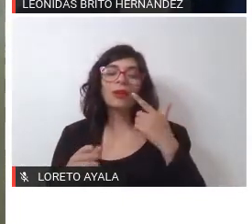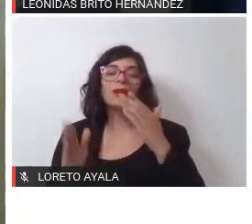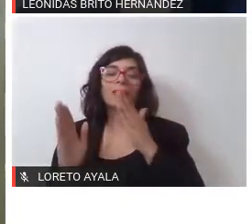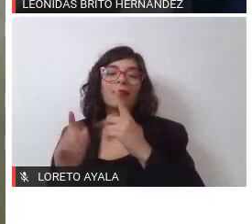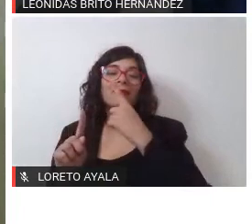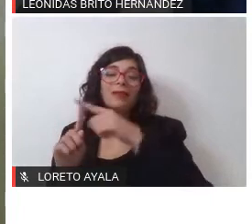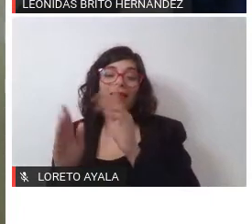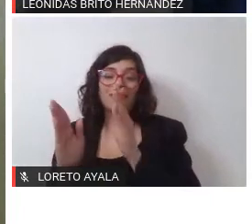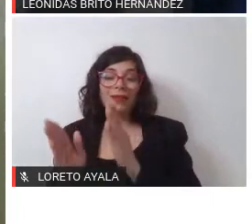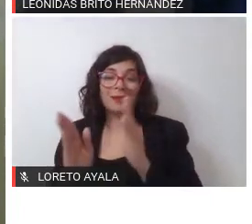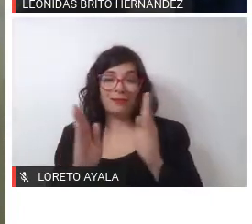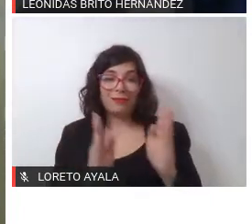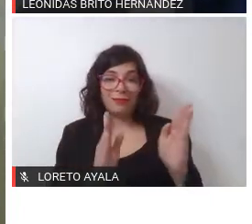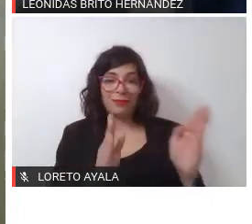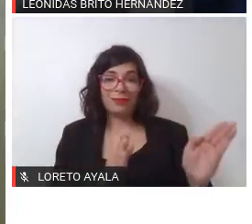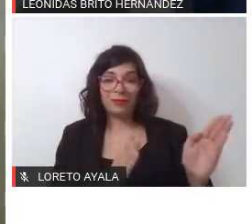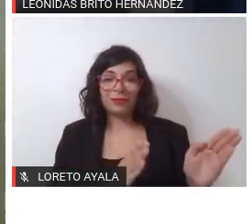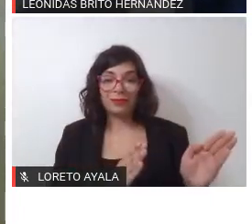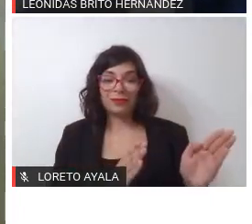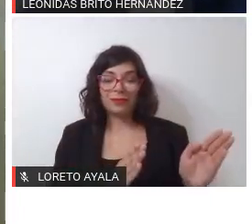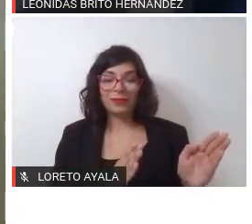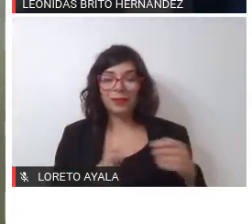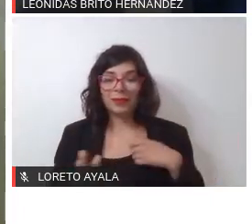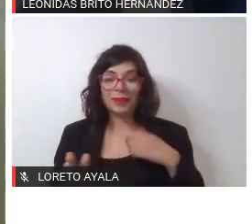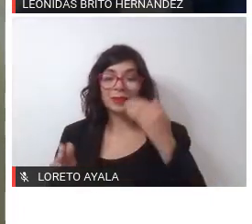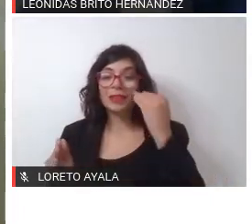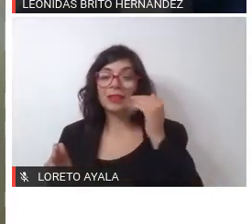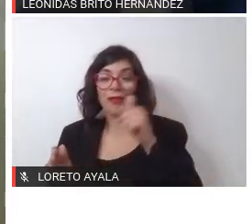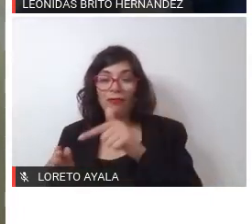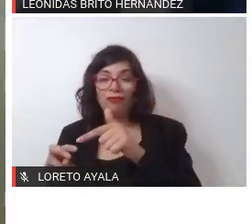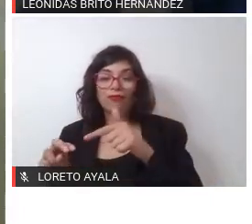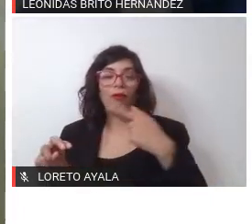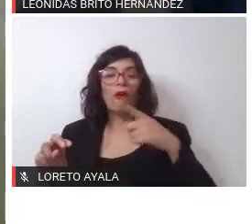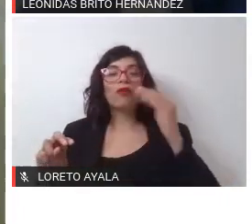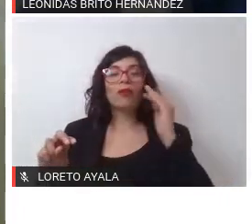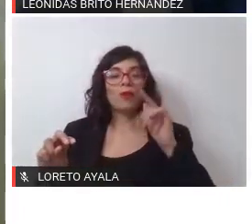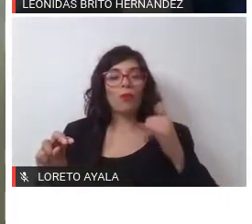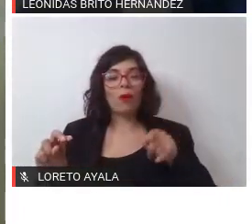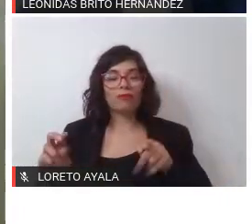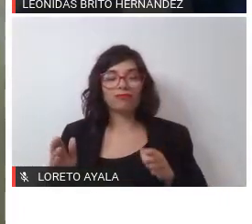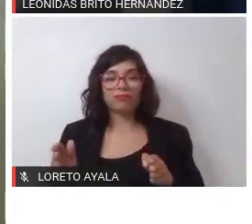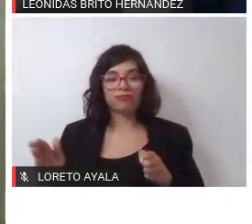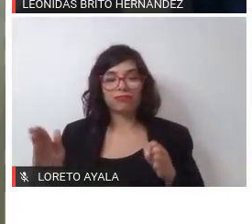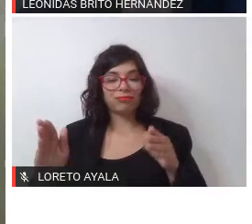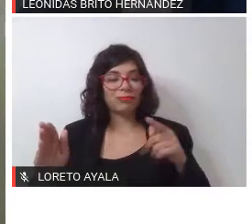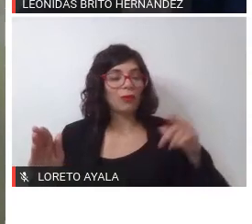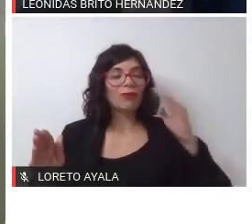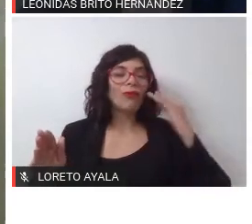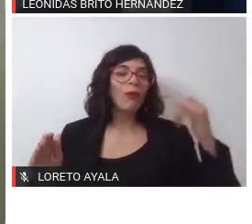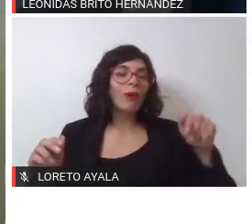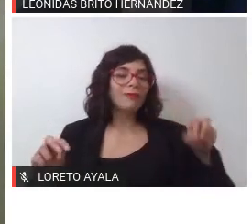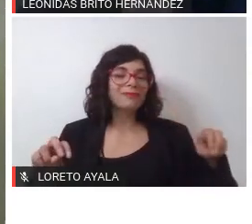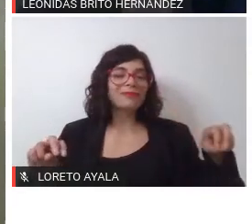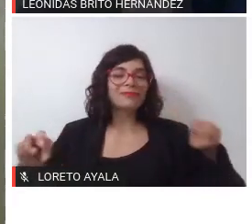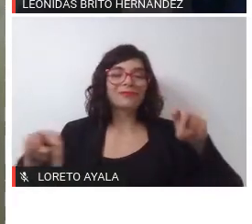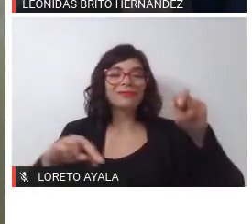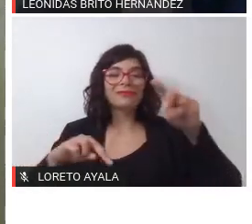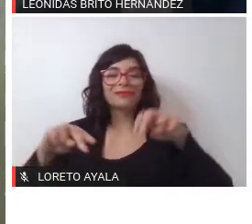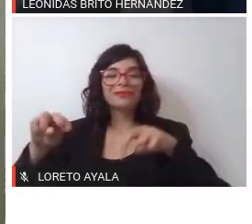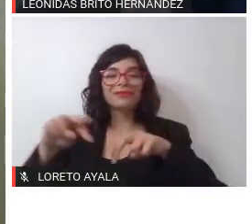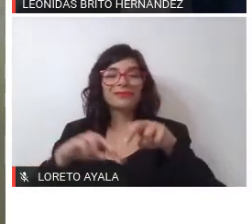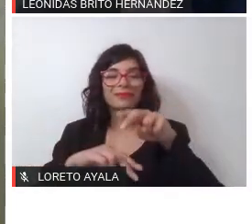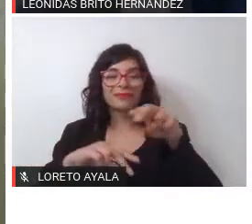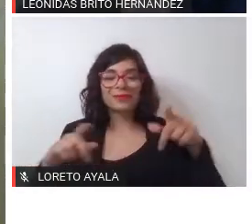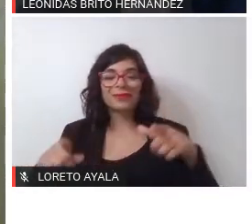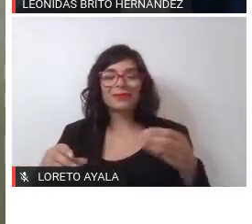estaciones. De otra forma es muy complejo. Obviamente que a ese circuito se le agregan los